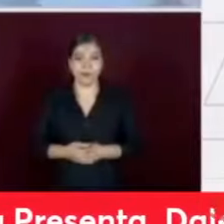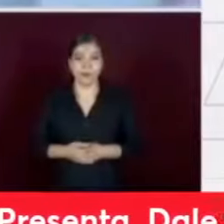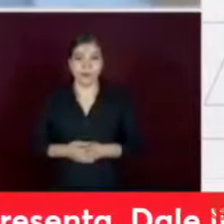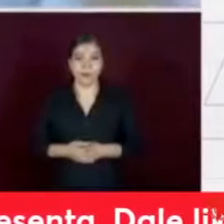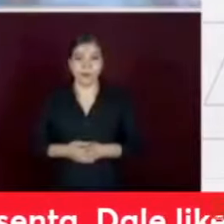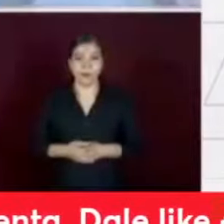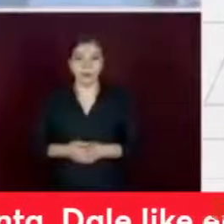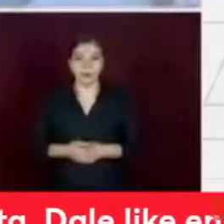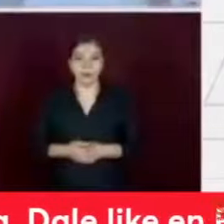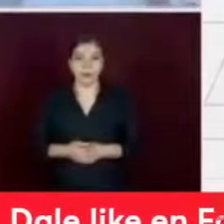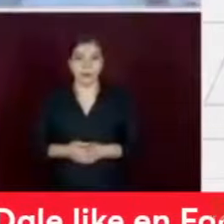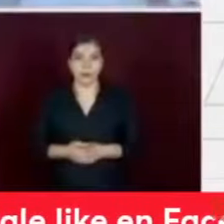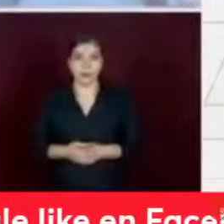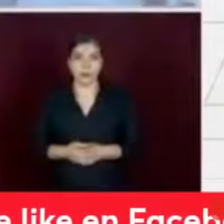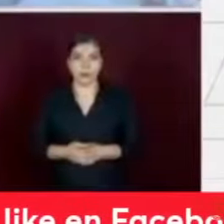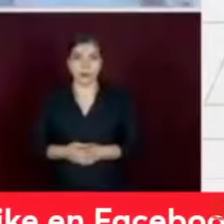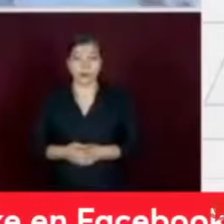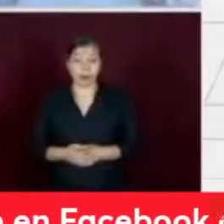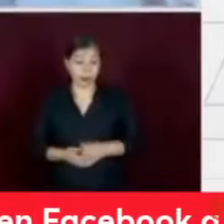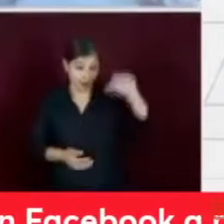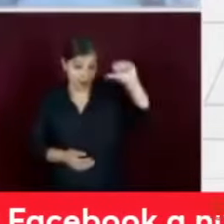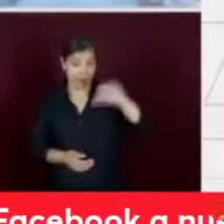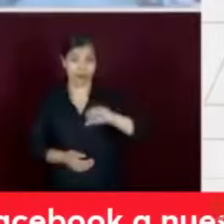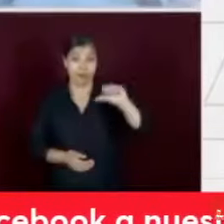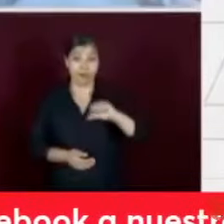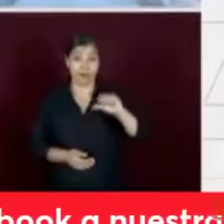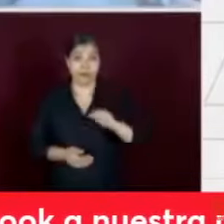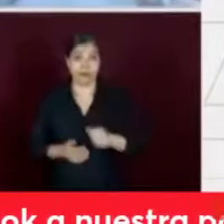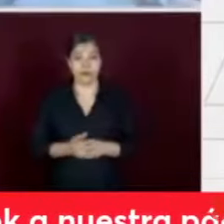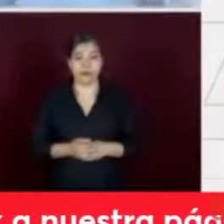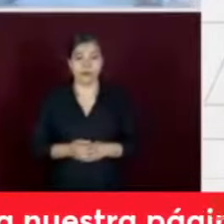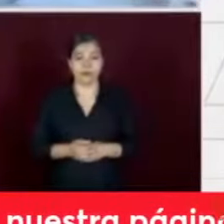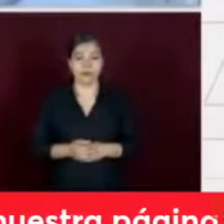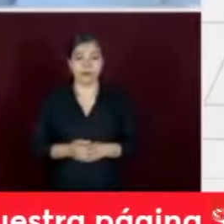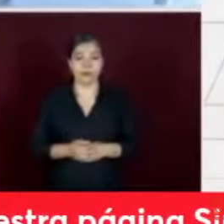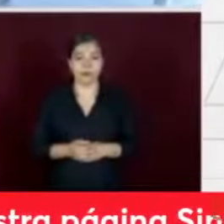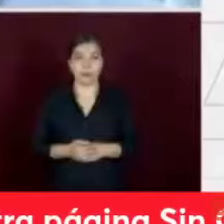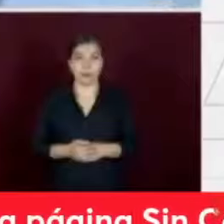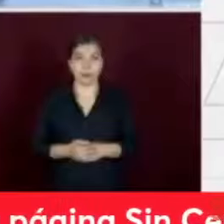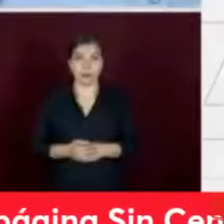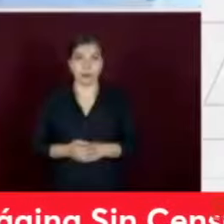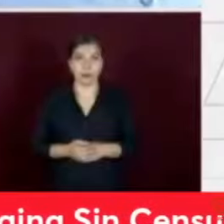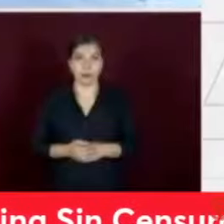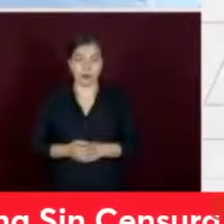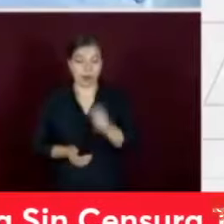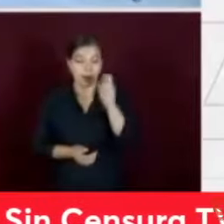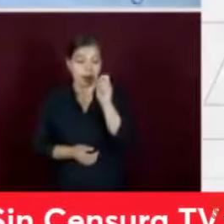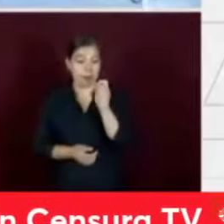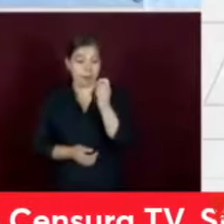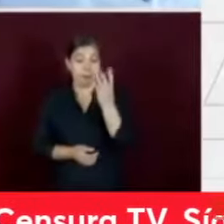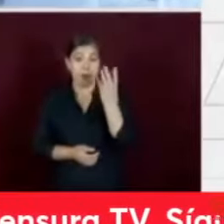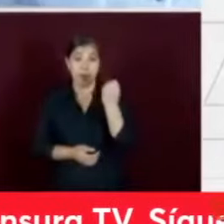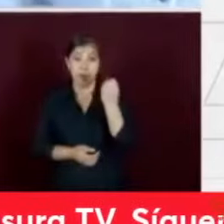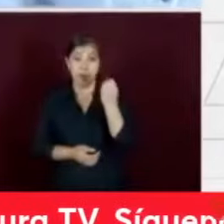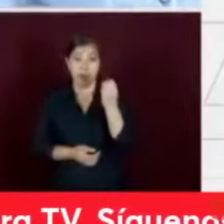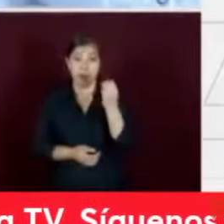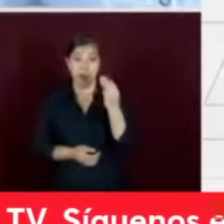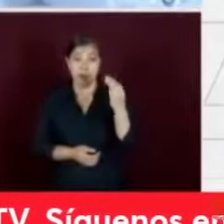Hoy 29 de